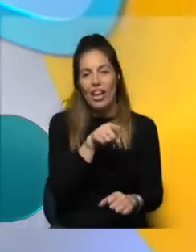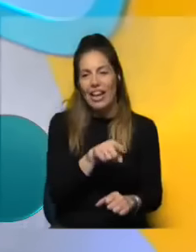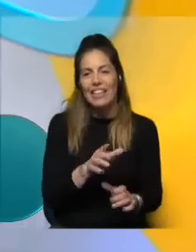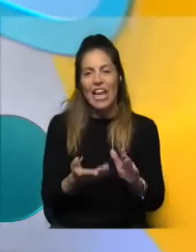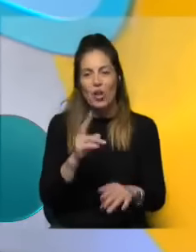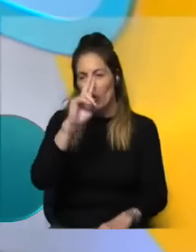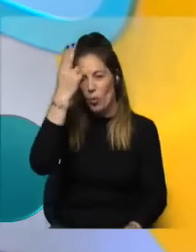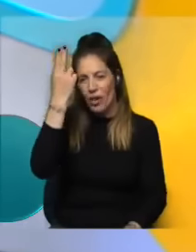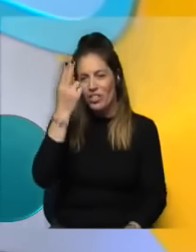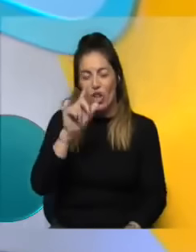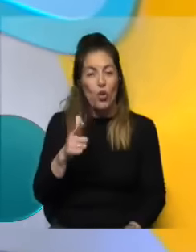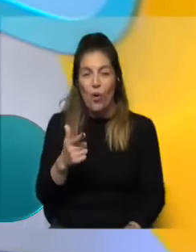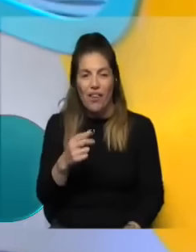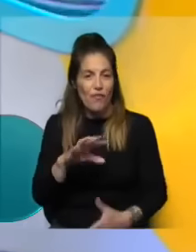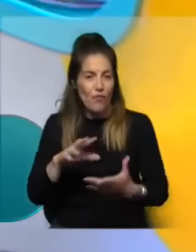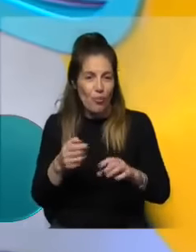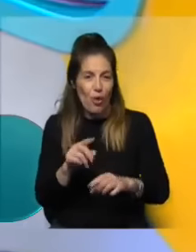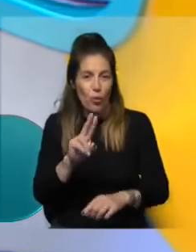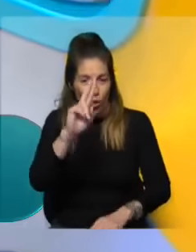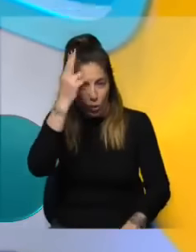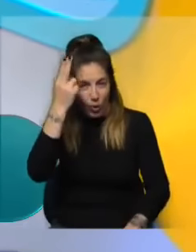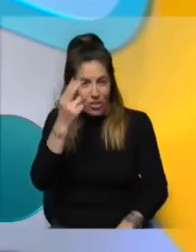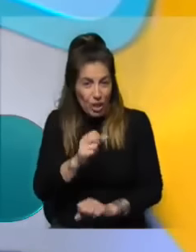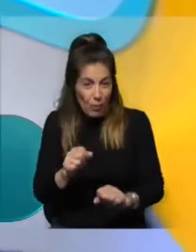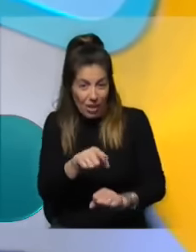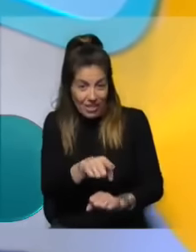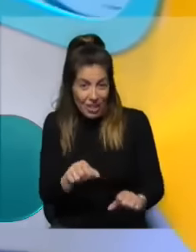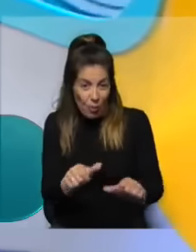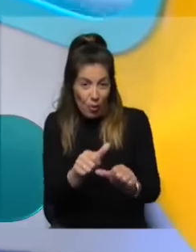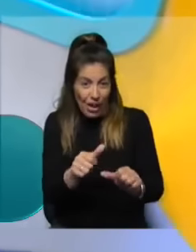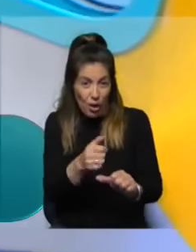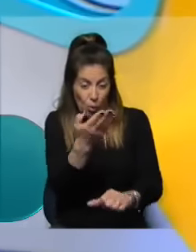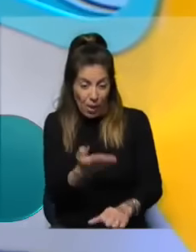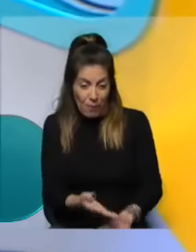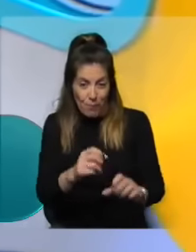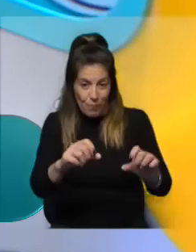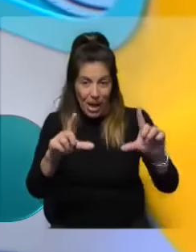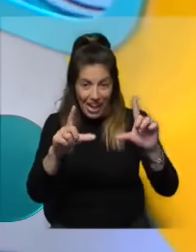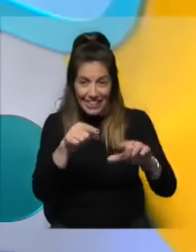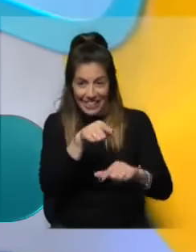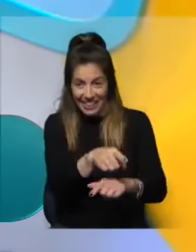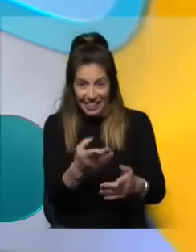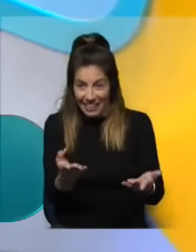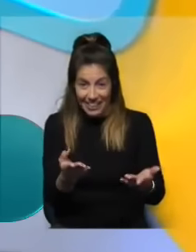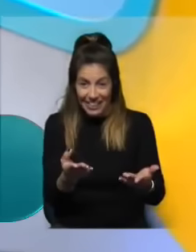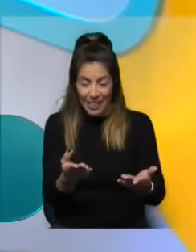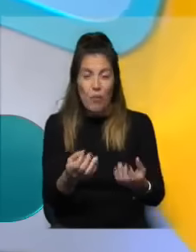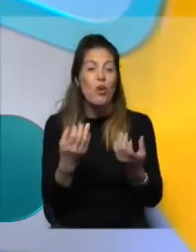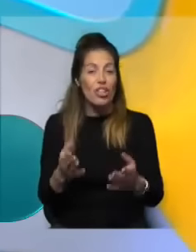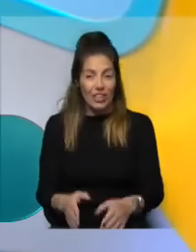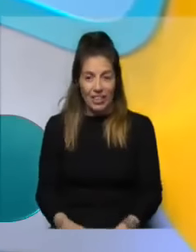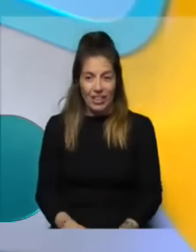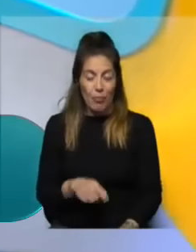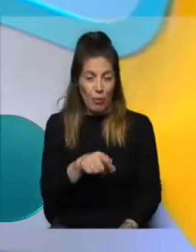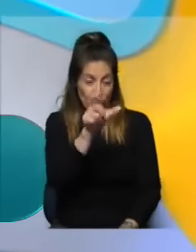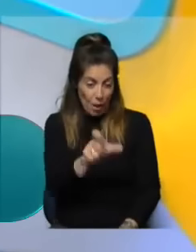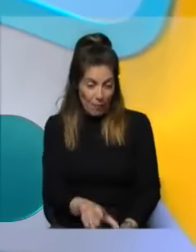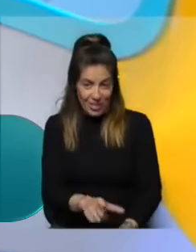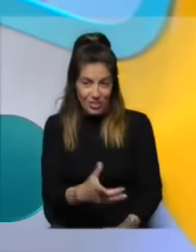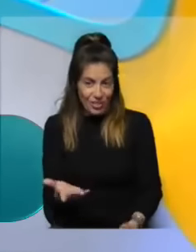uruguayo? No hay forma. O sea, un uruguayo que puedas animar como Fito, es la mejor animación que puedes tener. ¿Por qué lo decís? No, porque sos una persona